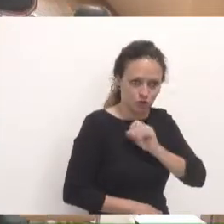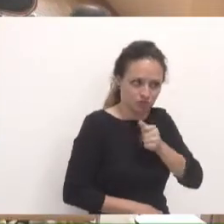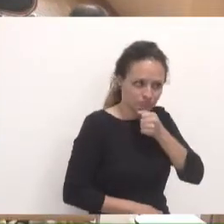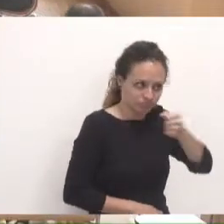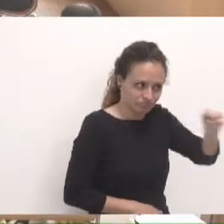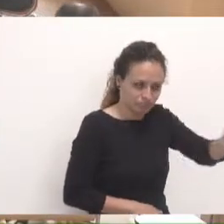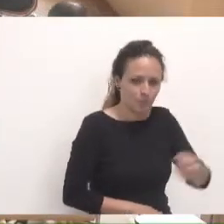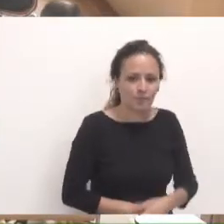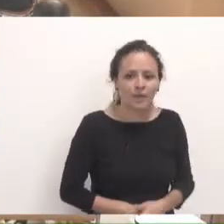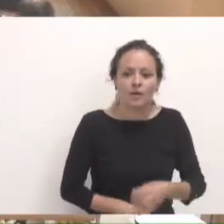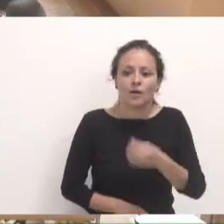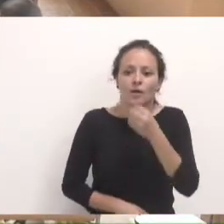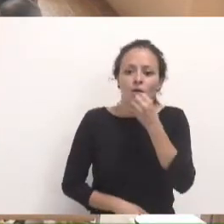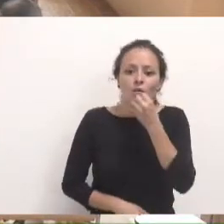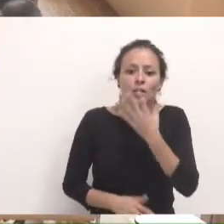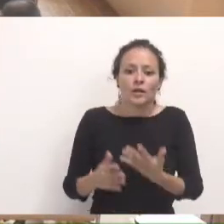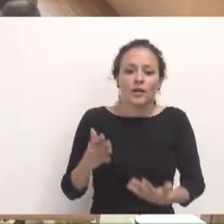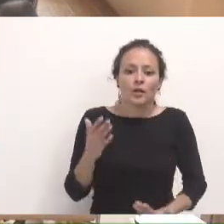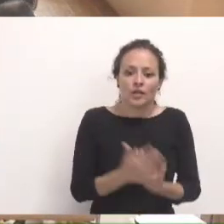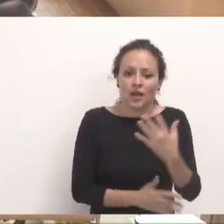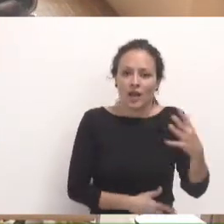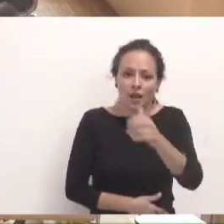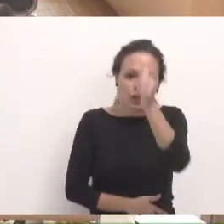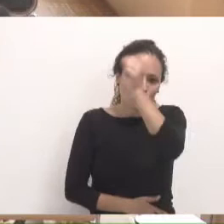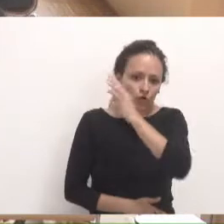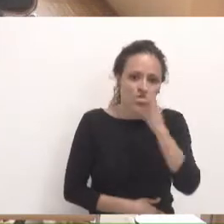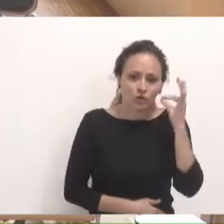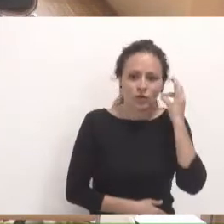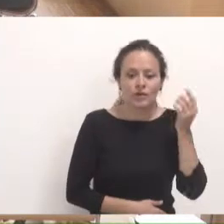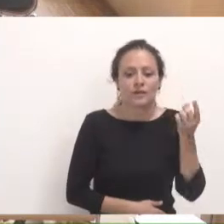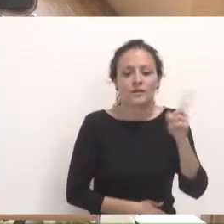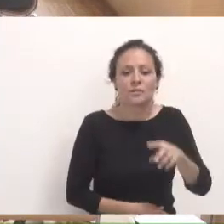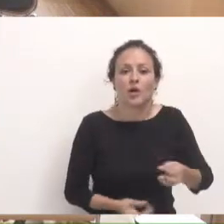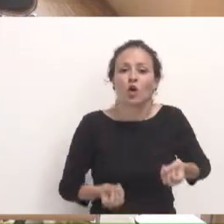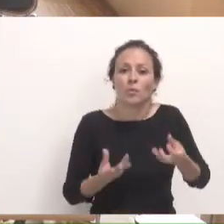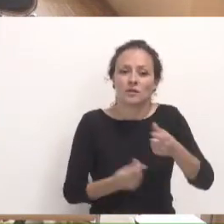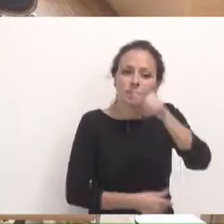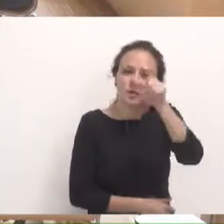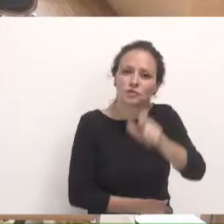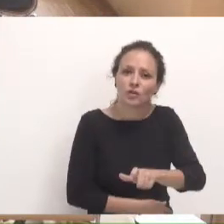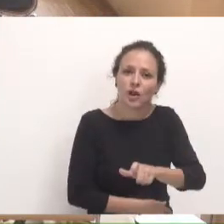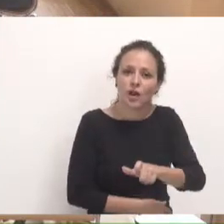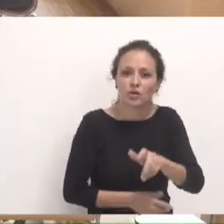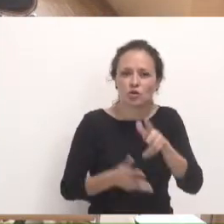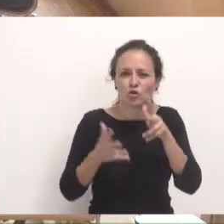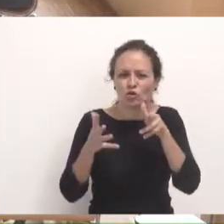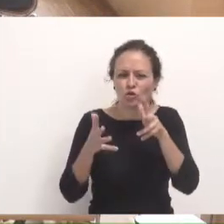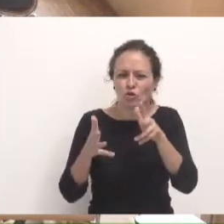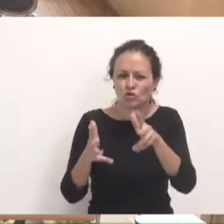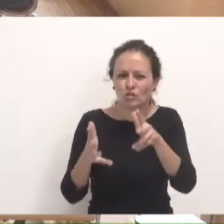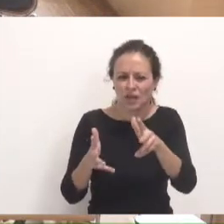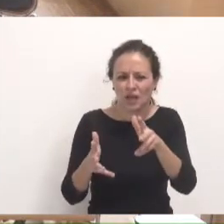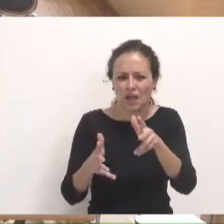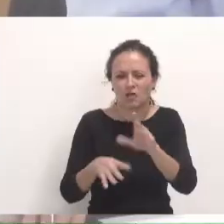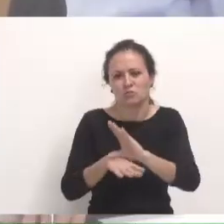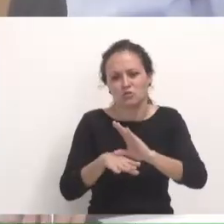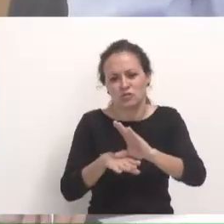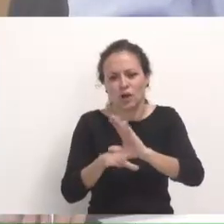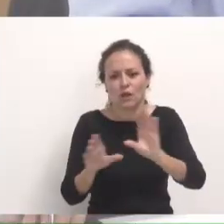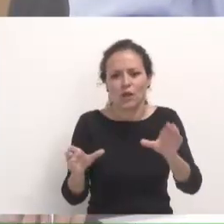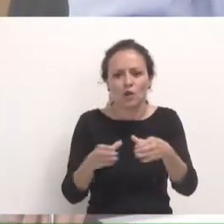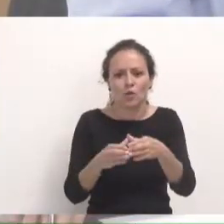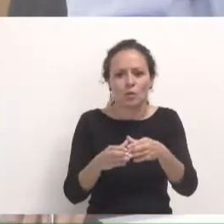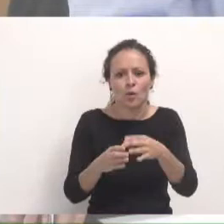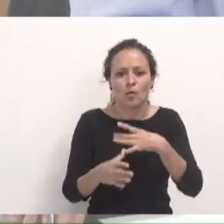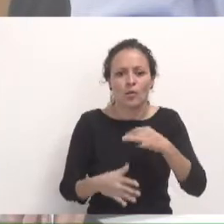Bueno, buenos días a todas y todos. Bueno, comentarle también al consejero del Grupo Podemos. ¿Puede hablar un poquito más alto, señor Morales?